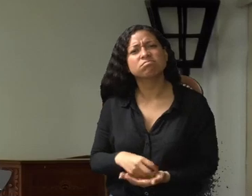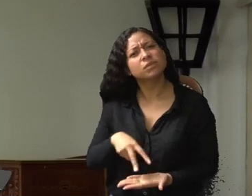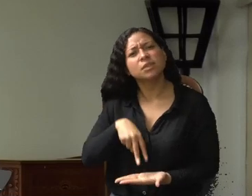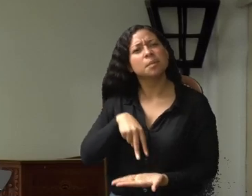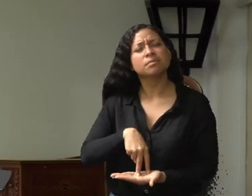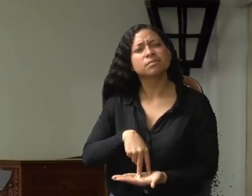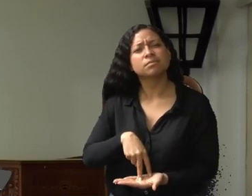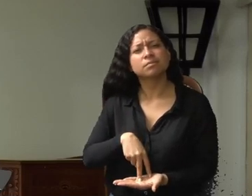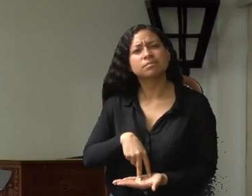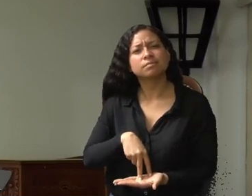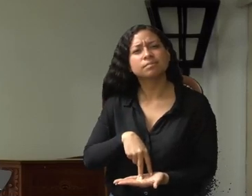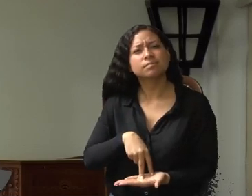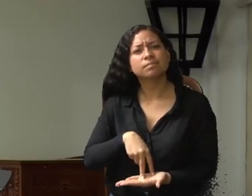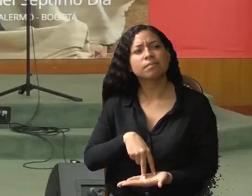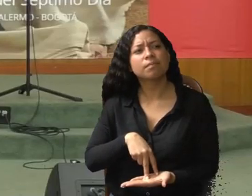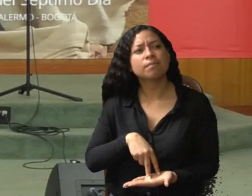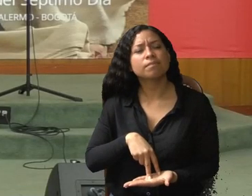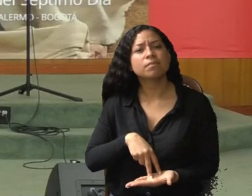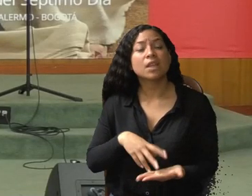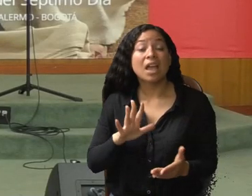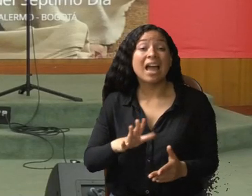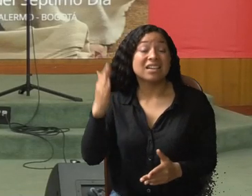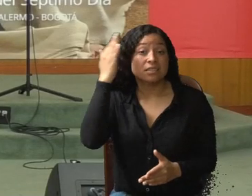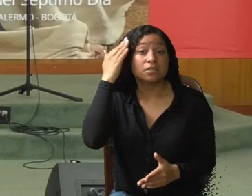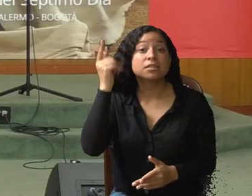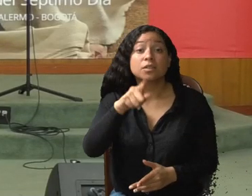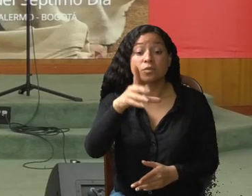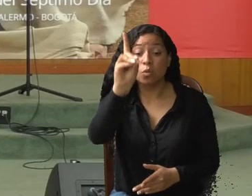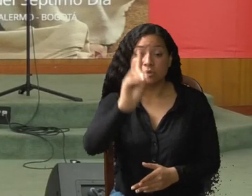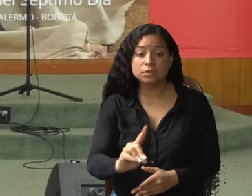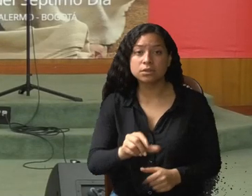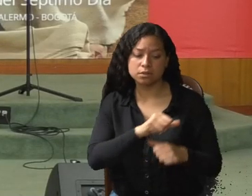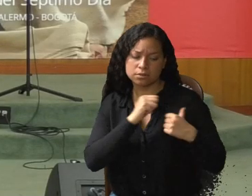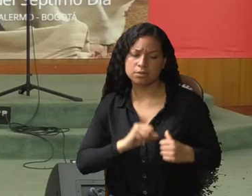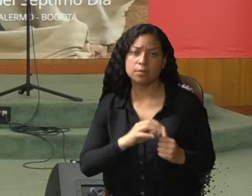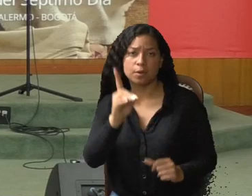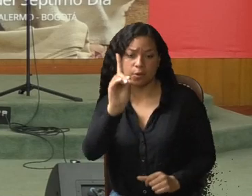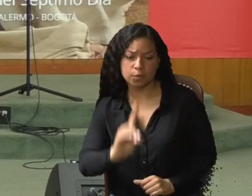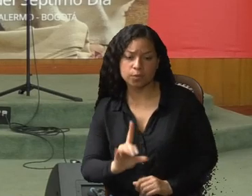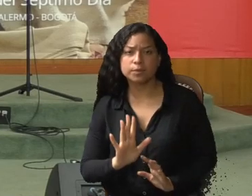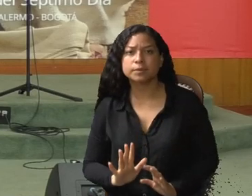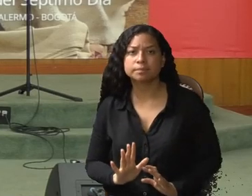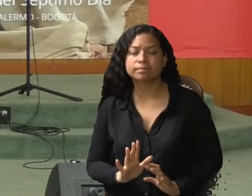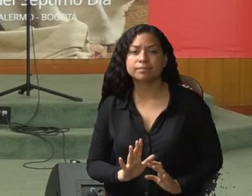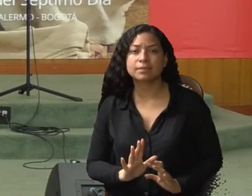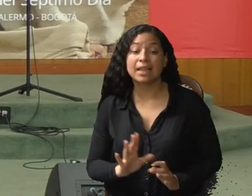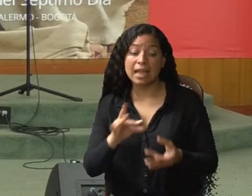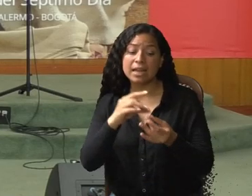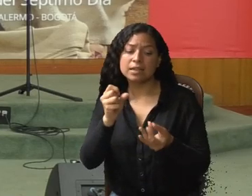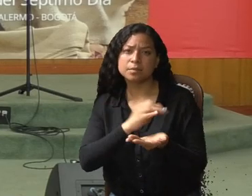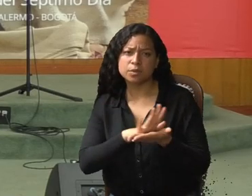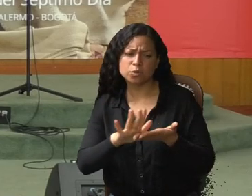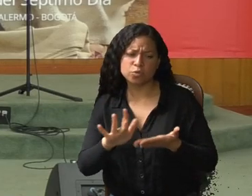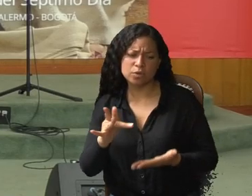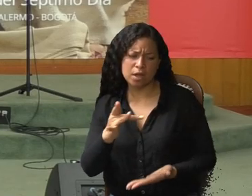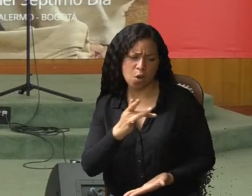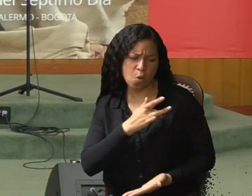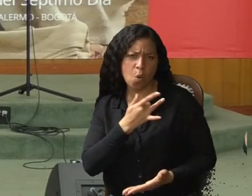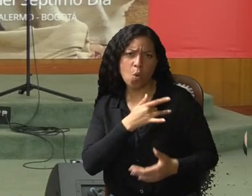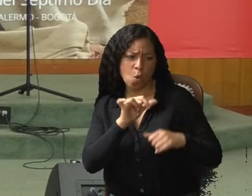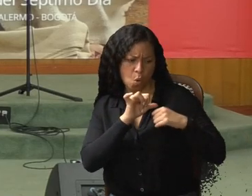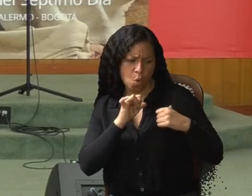porque es que quien tiene que decidirlo eres tú en tu corazón. Y cuando el Espíritu Santo toca el corazón, te hace